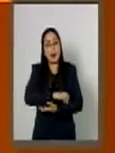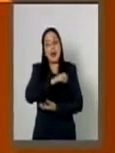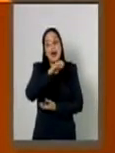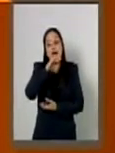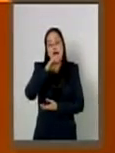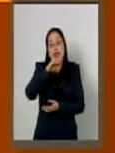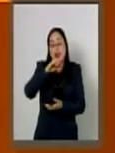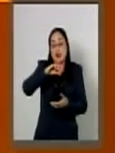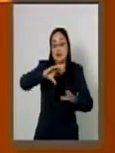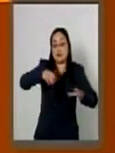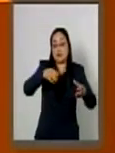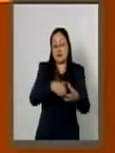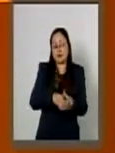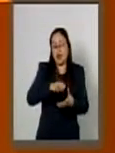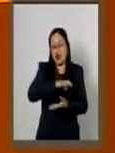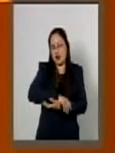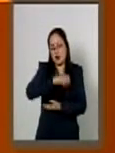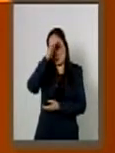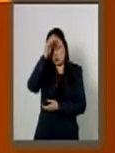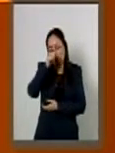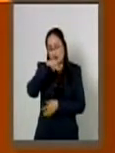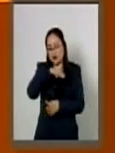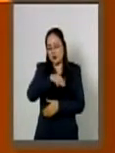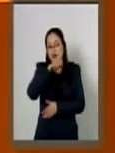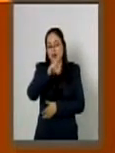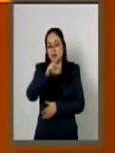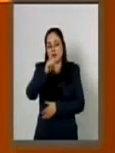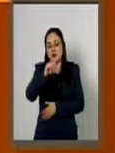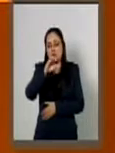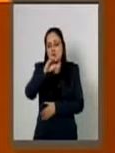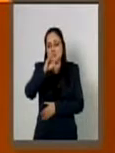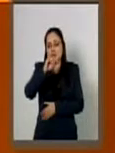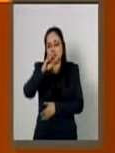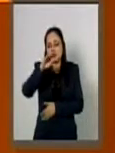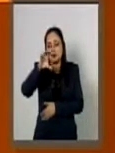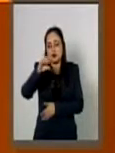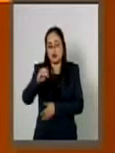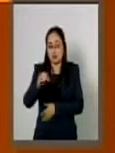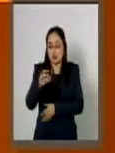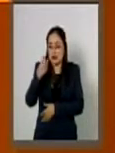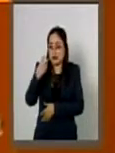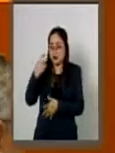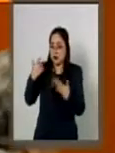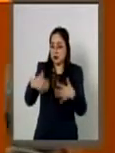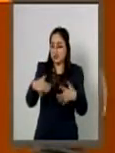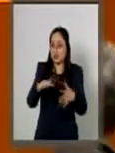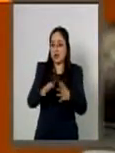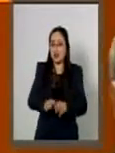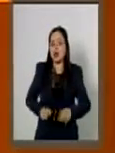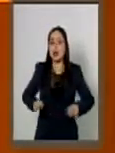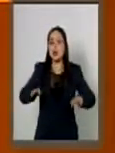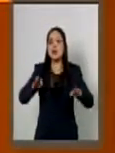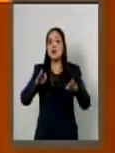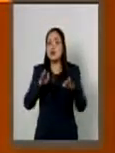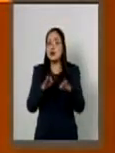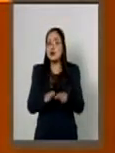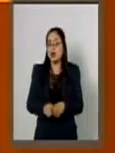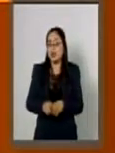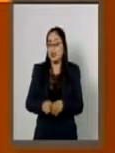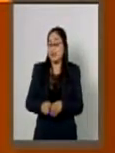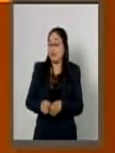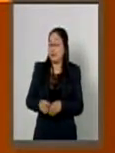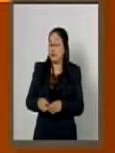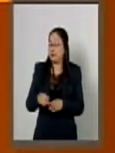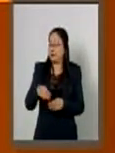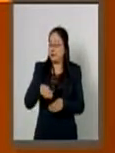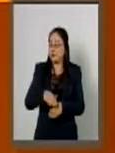es hablar de uno de los mecanismos de integración que ha marcado precedentes importantes en la historia reciente